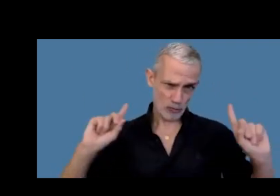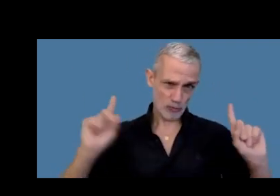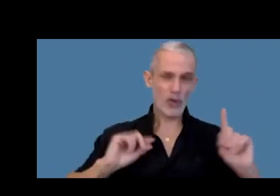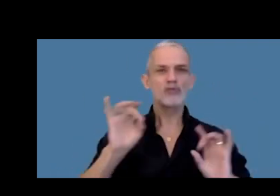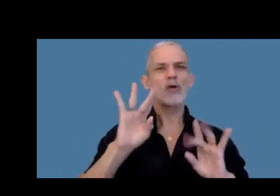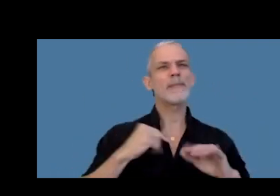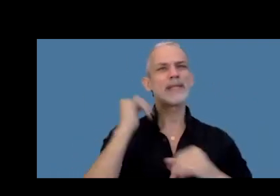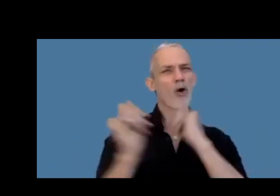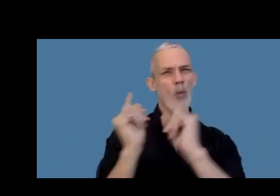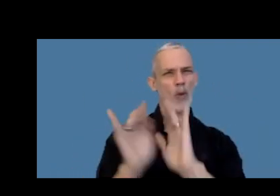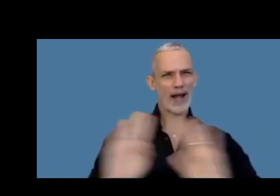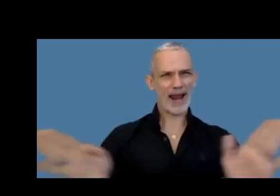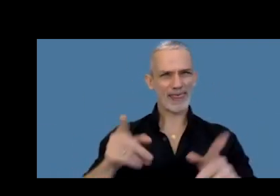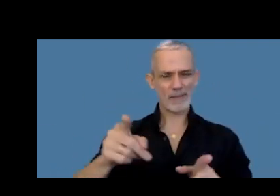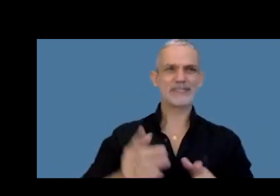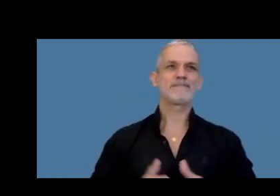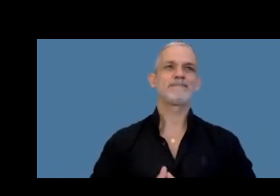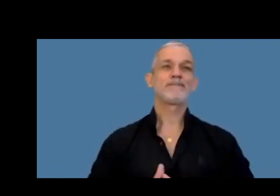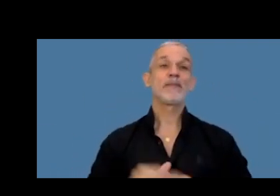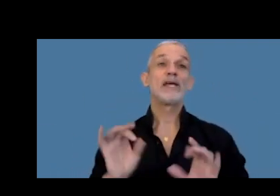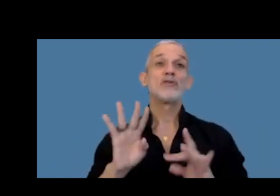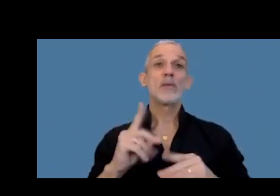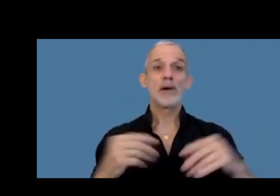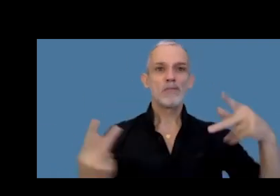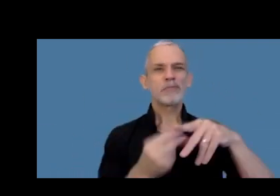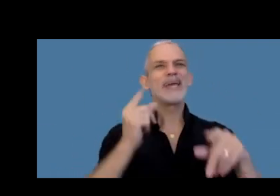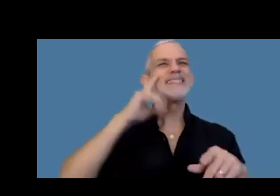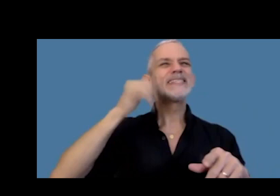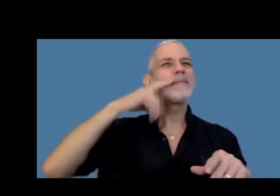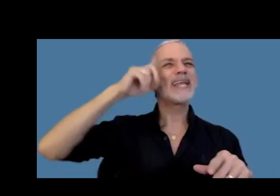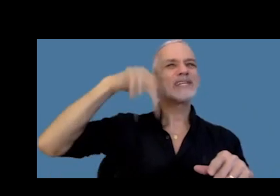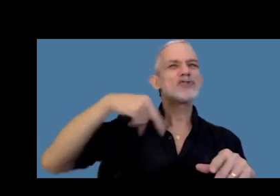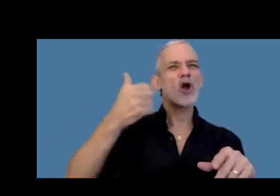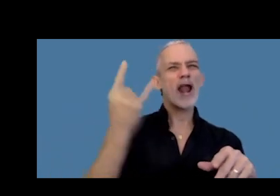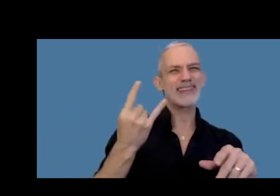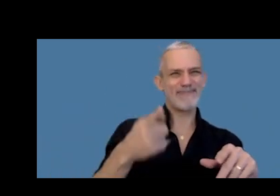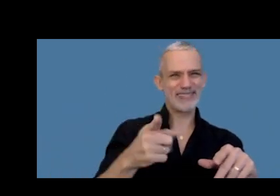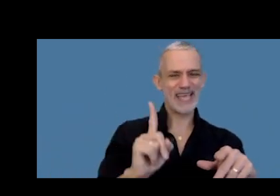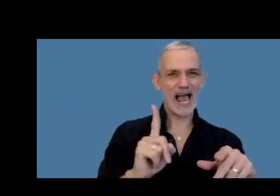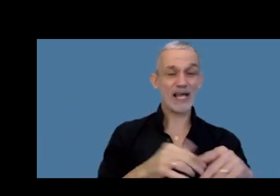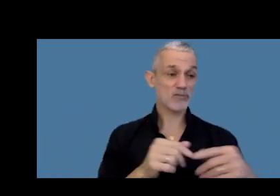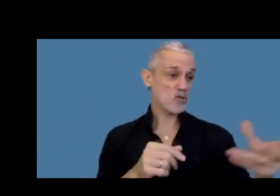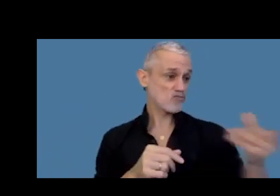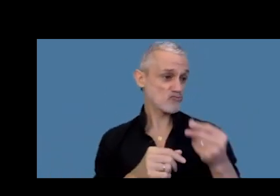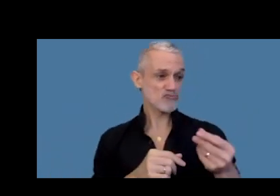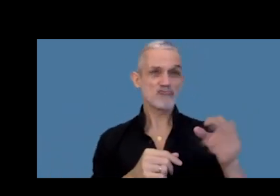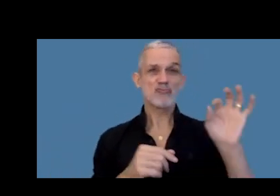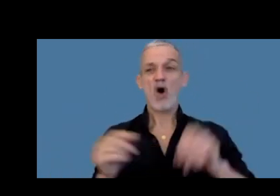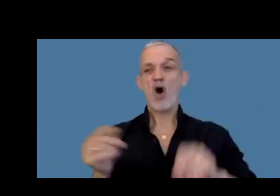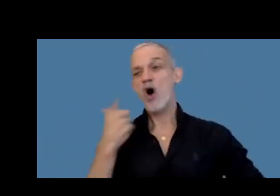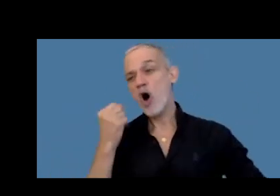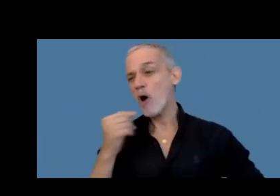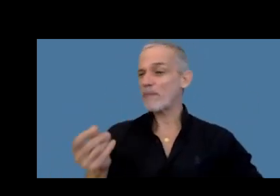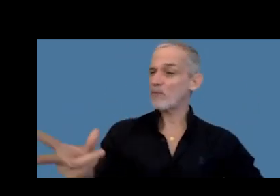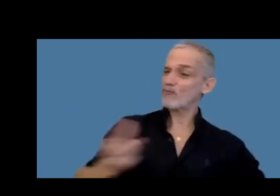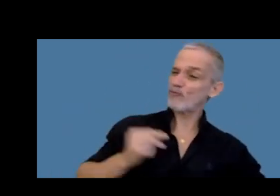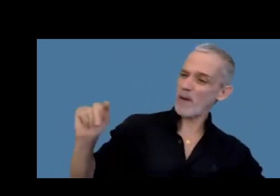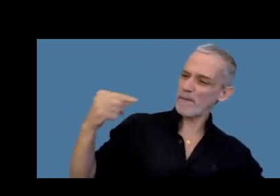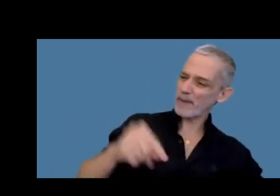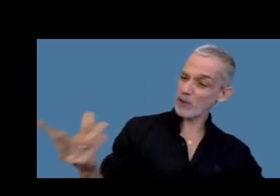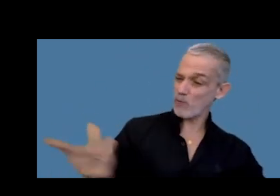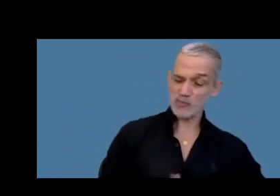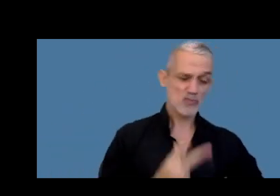comentar. Bueno, la inseminación artificial, que es tomar material genético masculino e